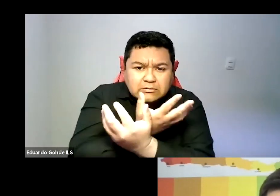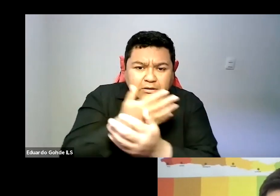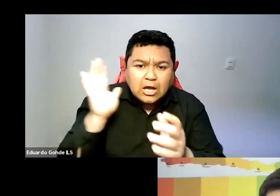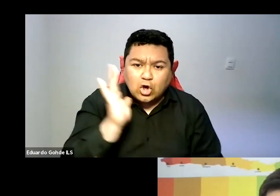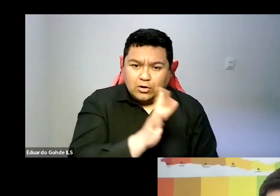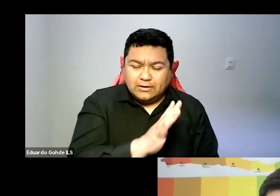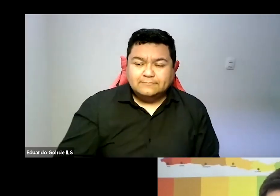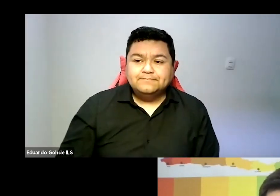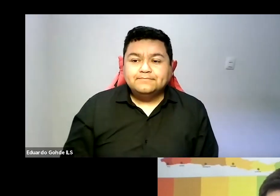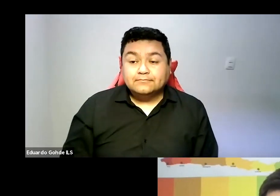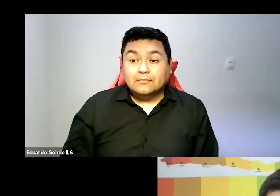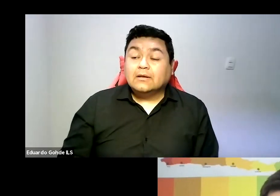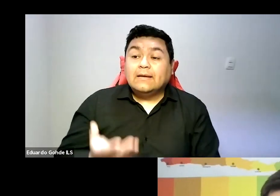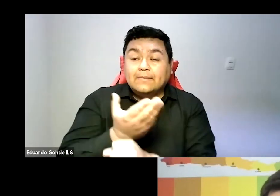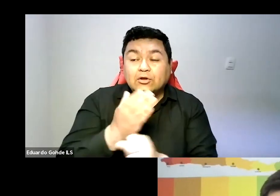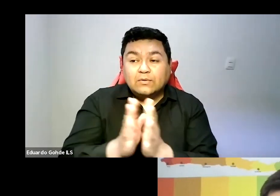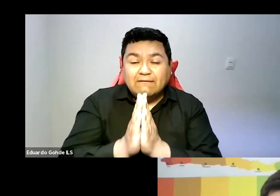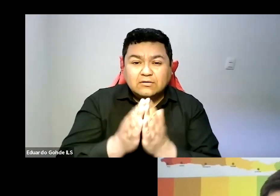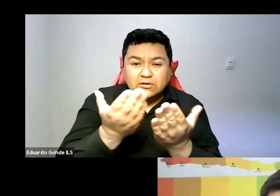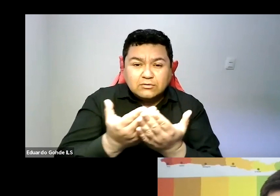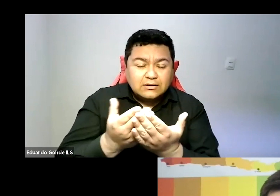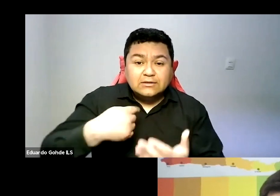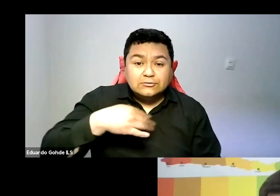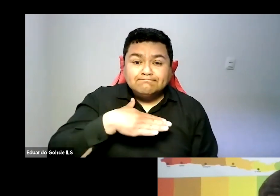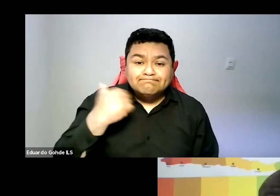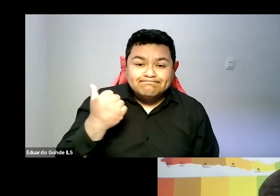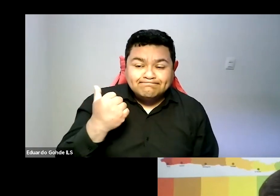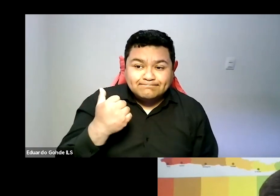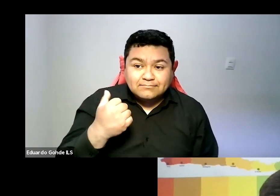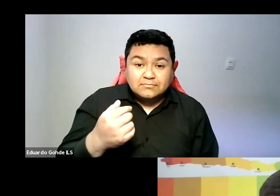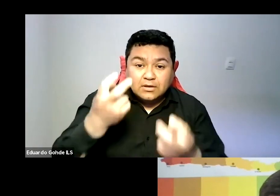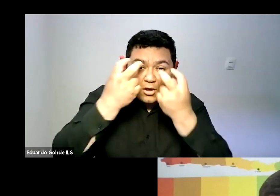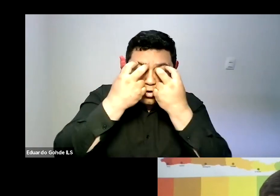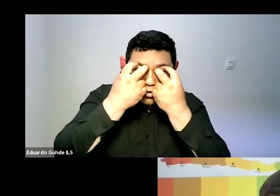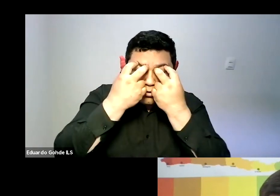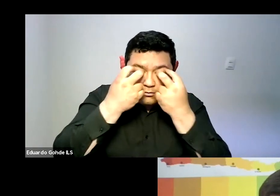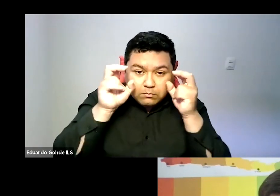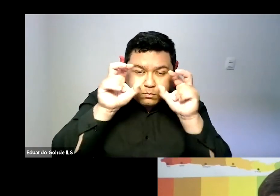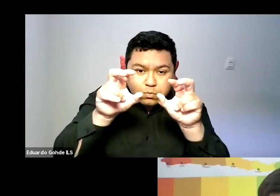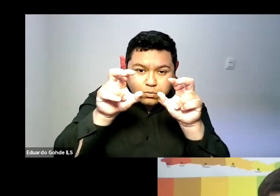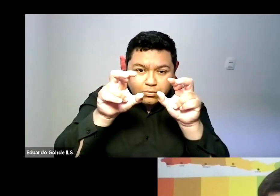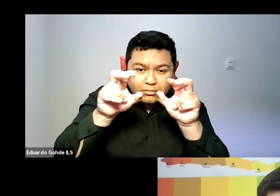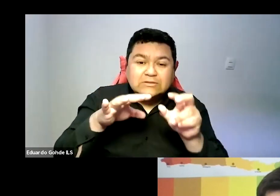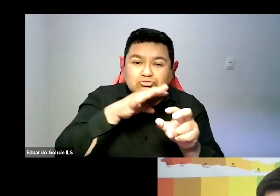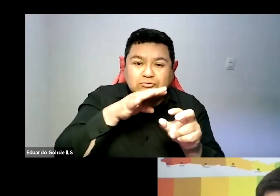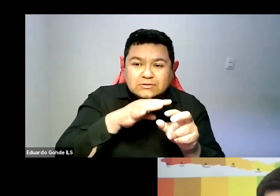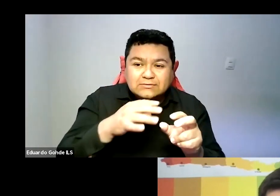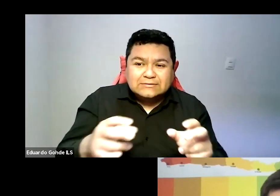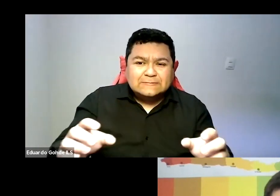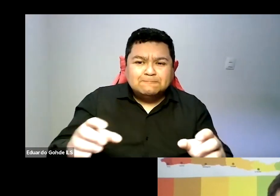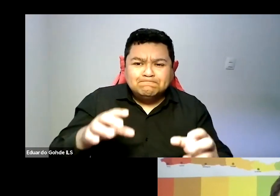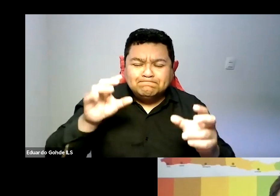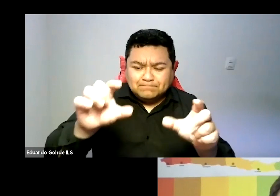Entonces le pidió a sus discípulos que cuando se muriera, sacaran sus ojos y miraran a través de los ojos, a ver si se